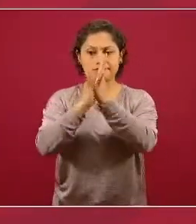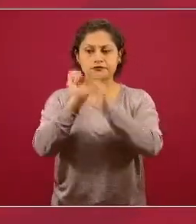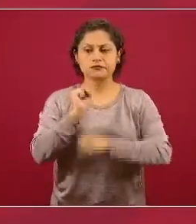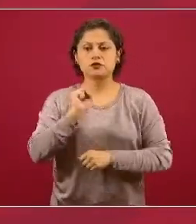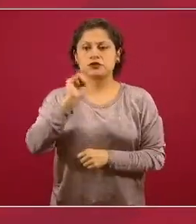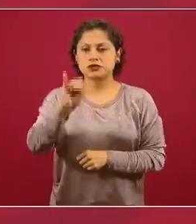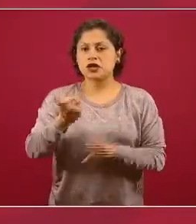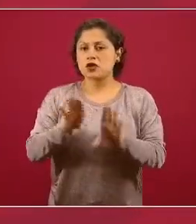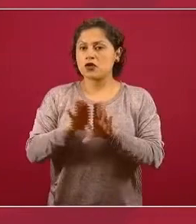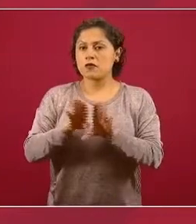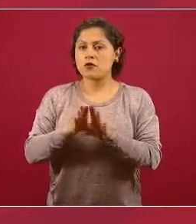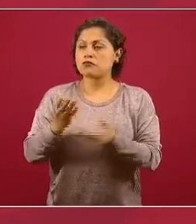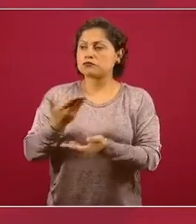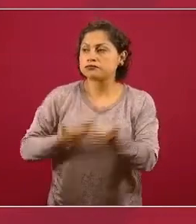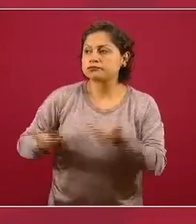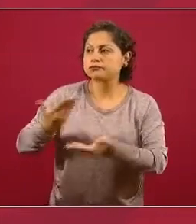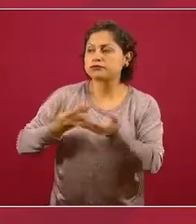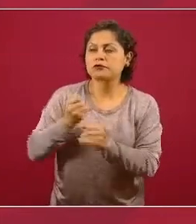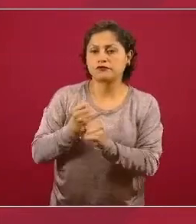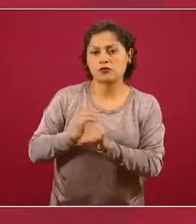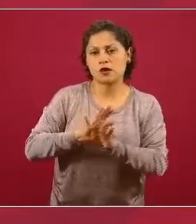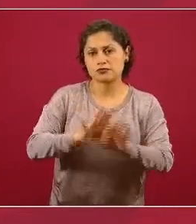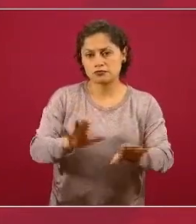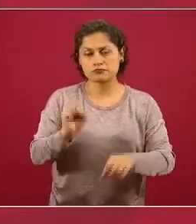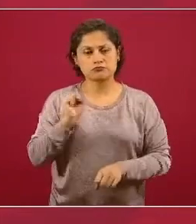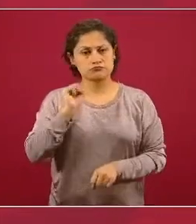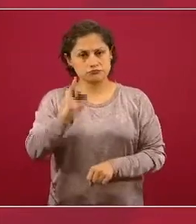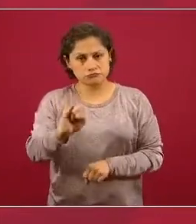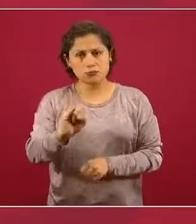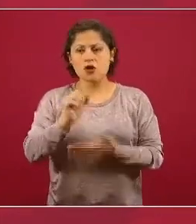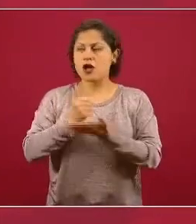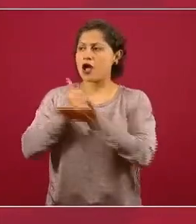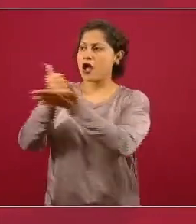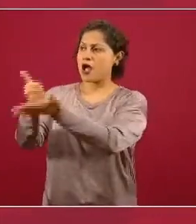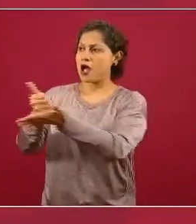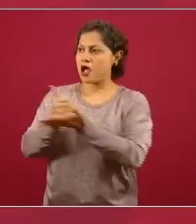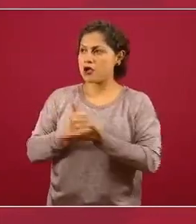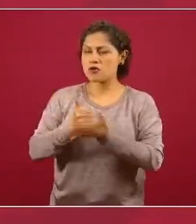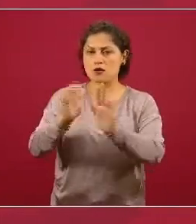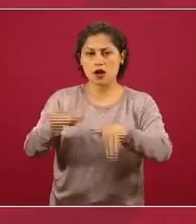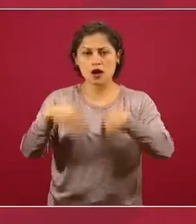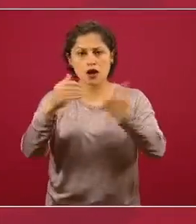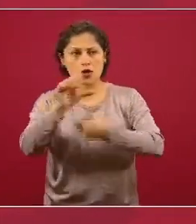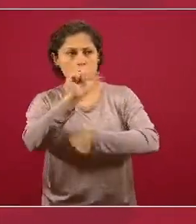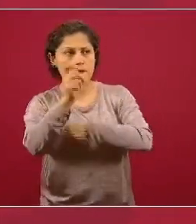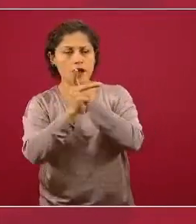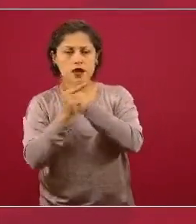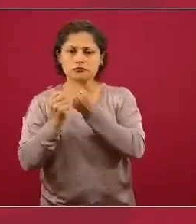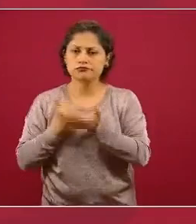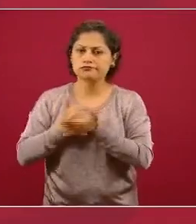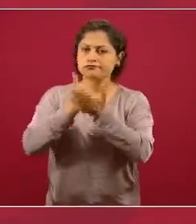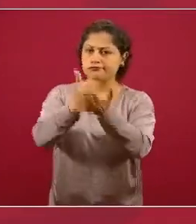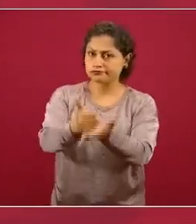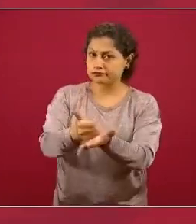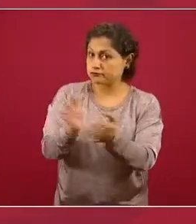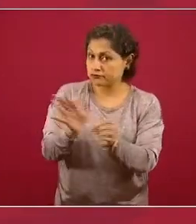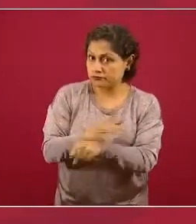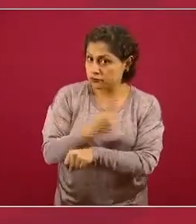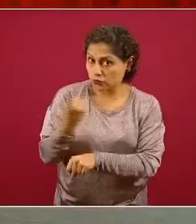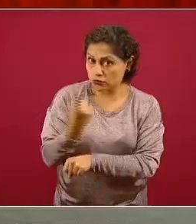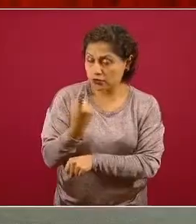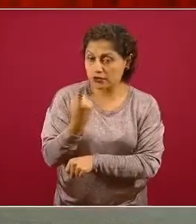luego, compartir información, brindar asistencia técnica a otros países en el marco